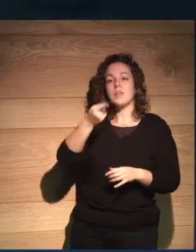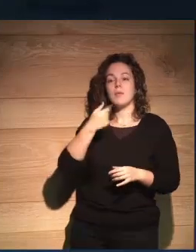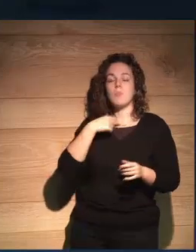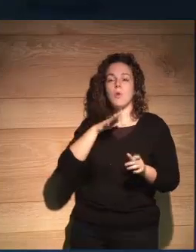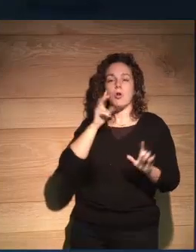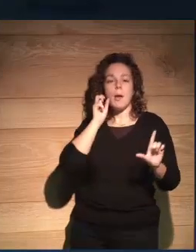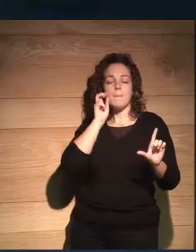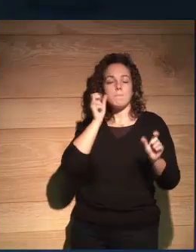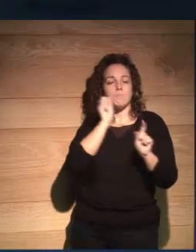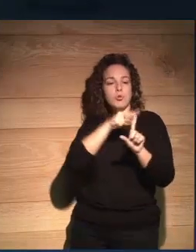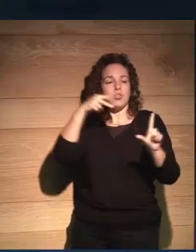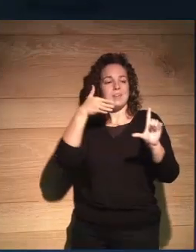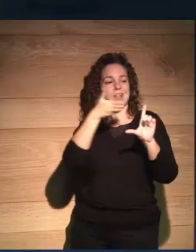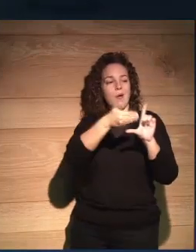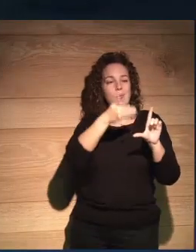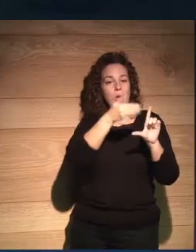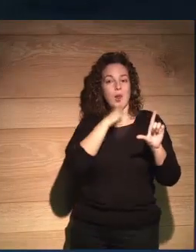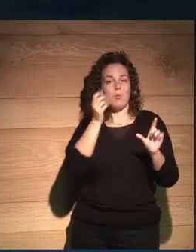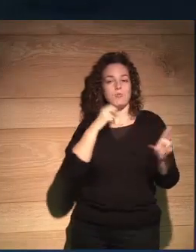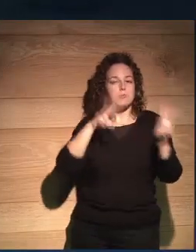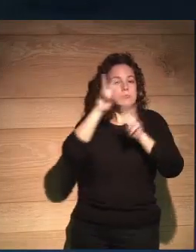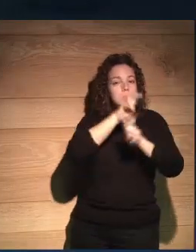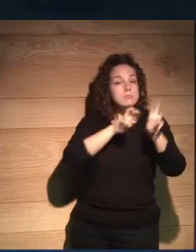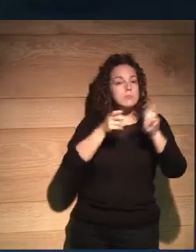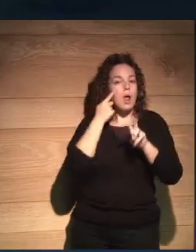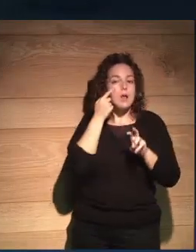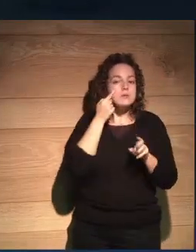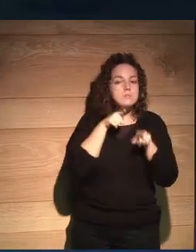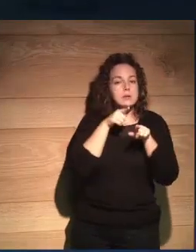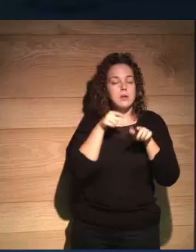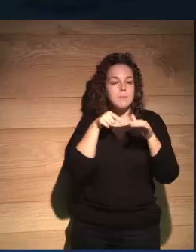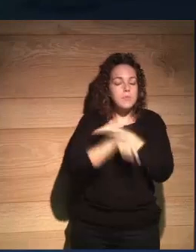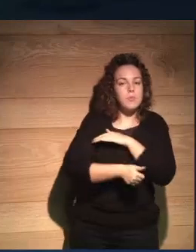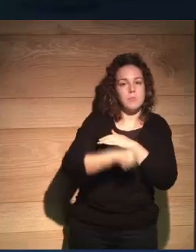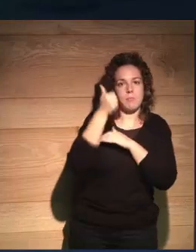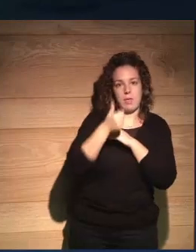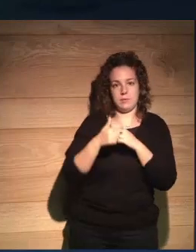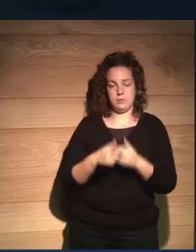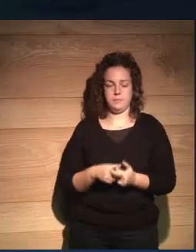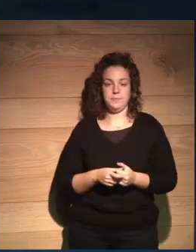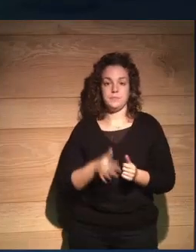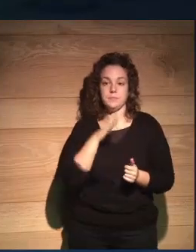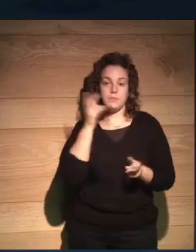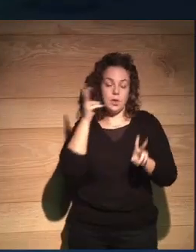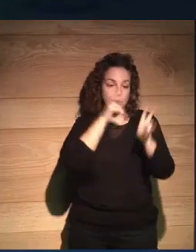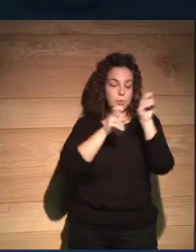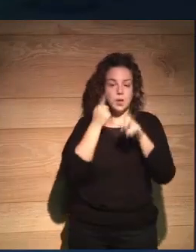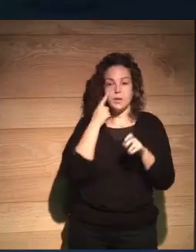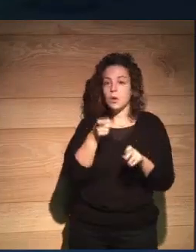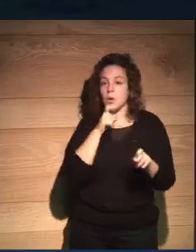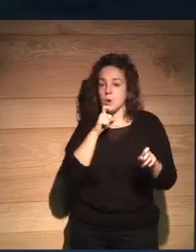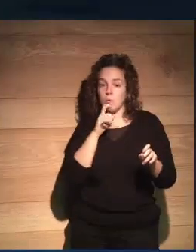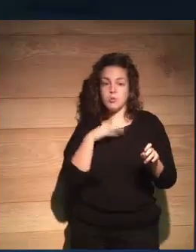bloguero, que vas buscando en todos sitios un poquito más allá de lo que normalmente se ve. Y entonces vas buscando, como